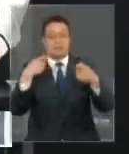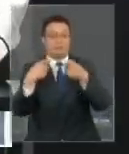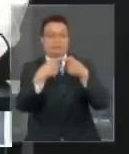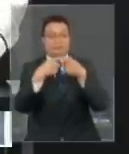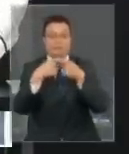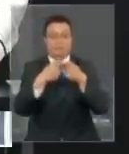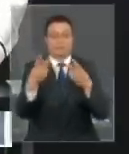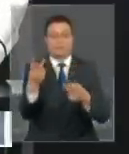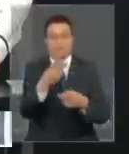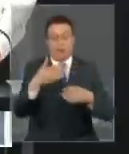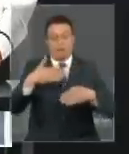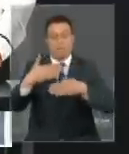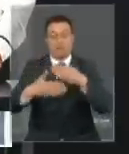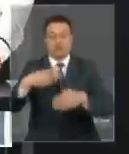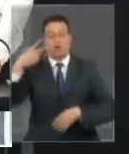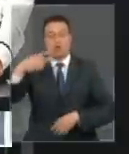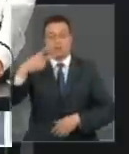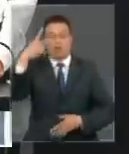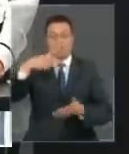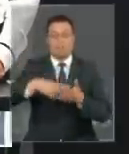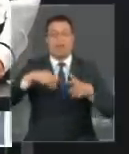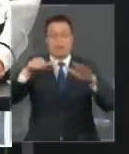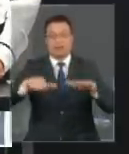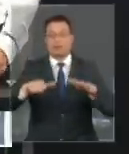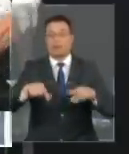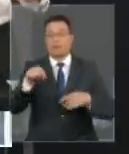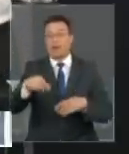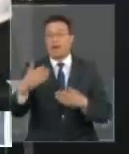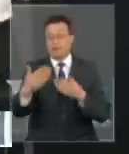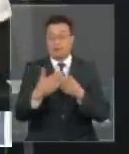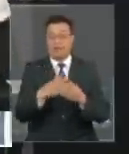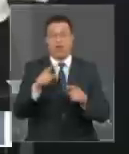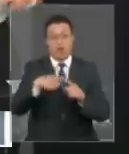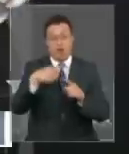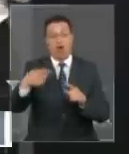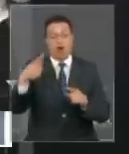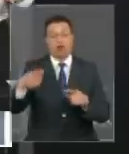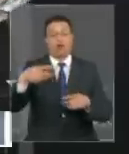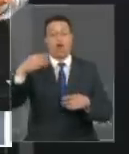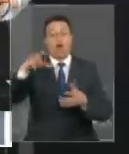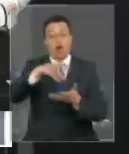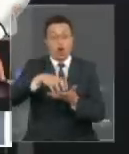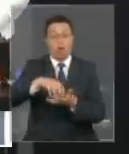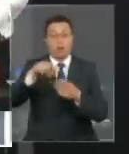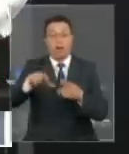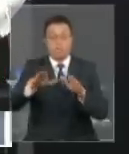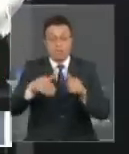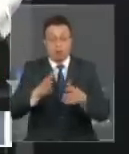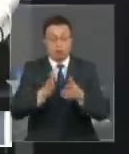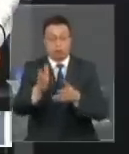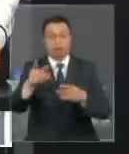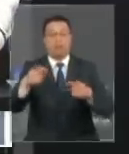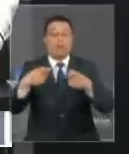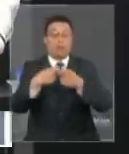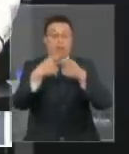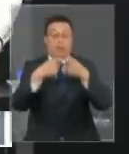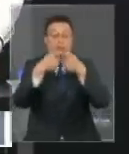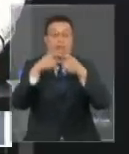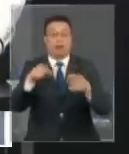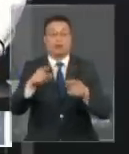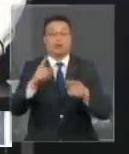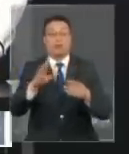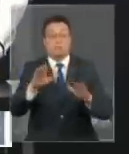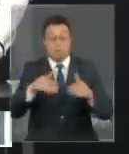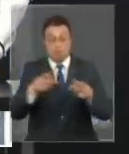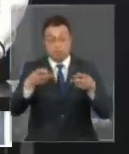debate en este proceso de las municipales 2016. Vienen más comunas, así que a ustedes también los invitamos a que sigan estos debates. Están siempre disponibles en